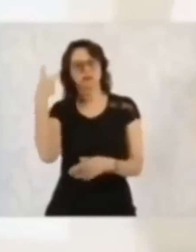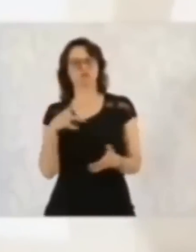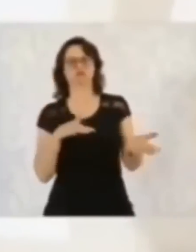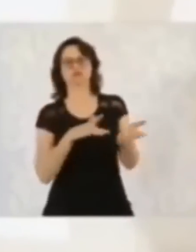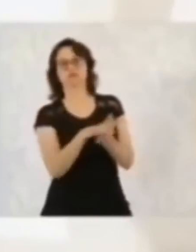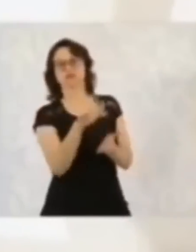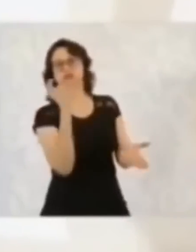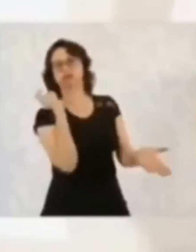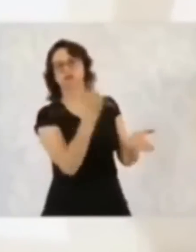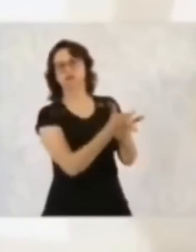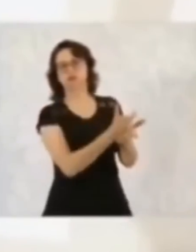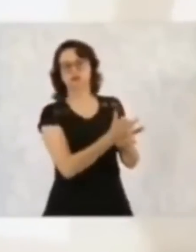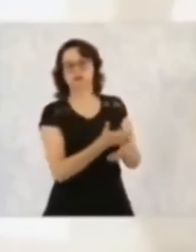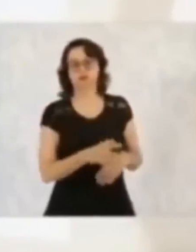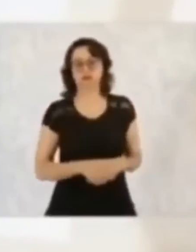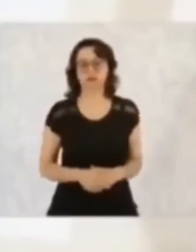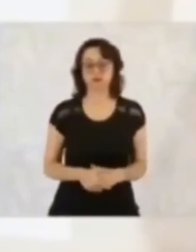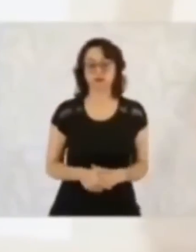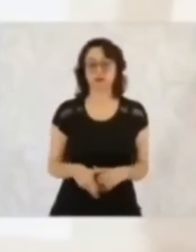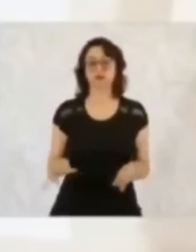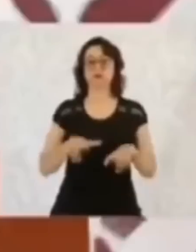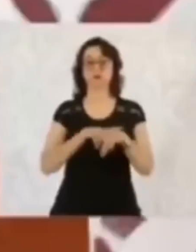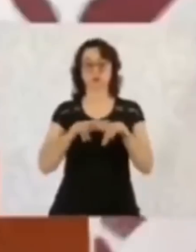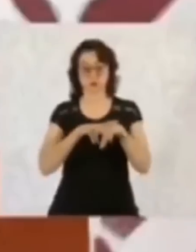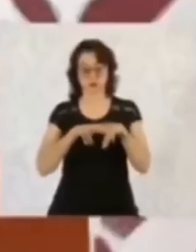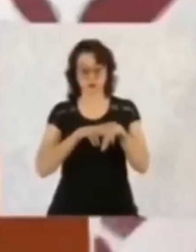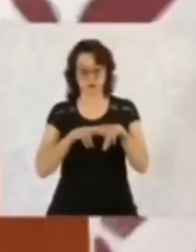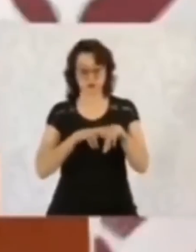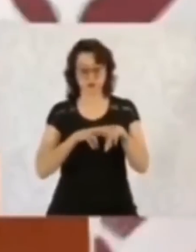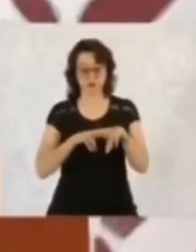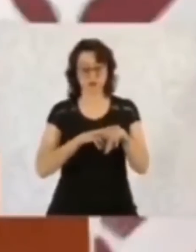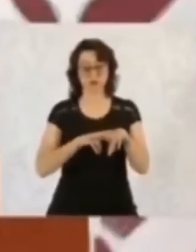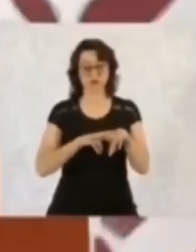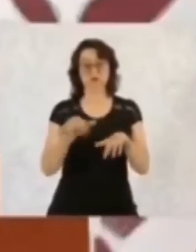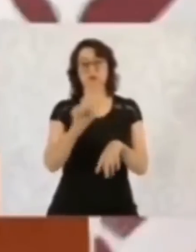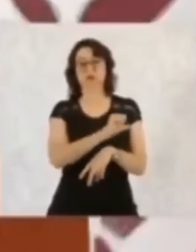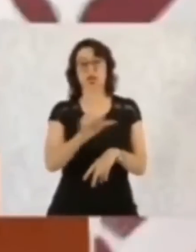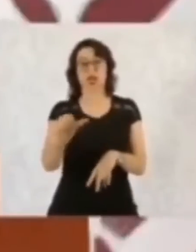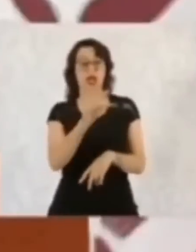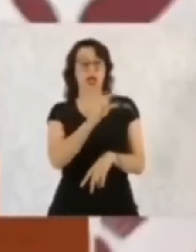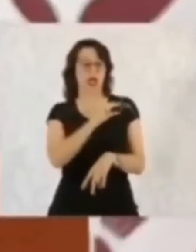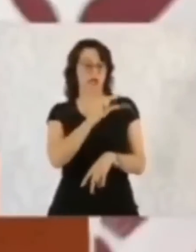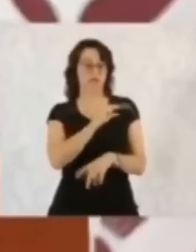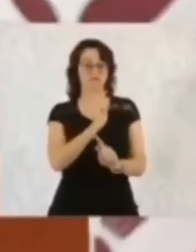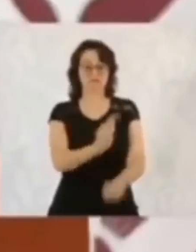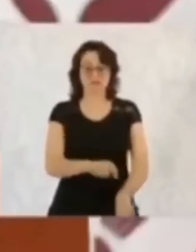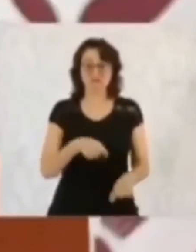Y que se va a acabar. Se privatizaron los ferrocarriles, porque el tema es